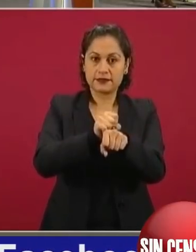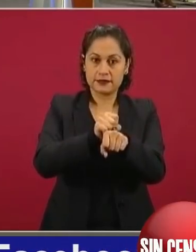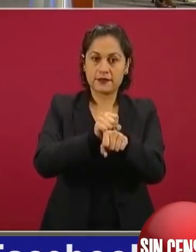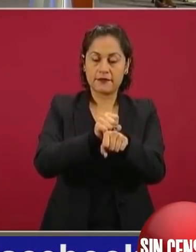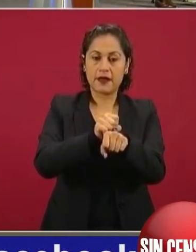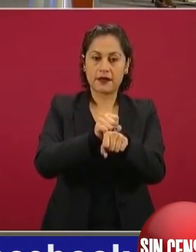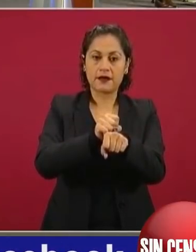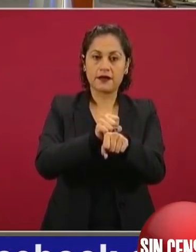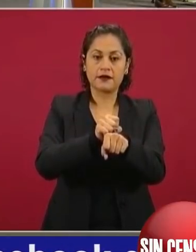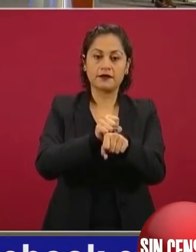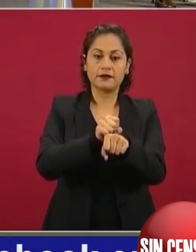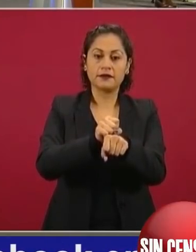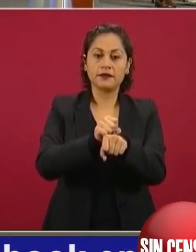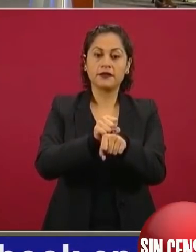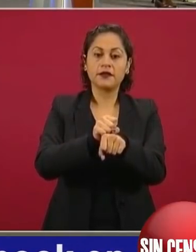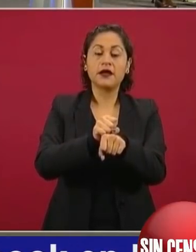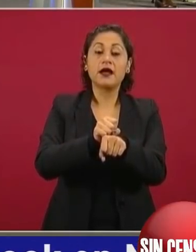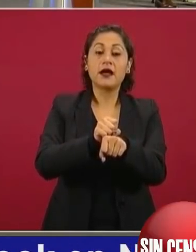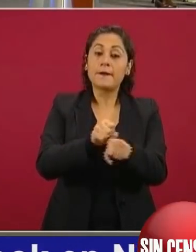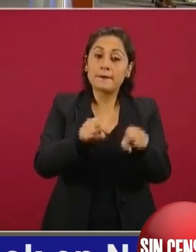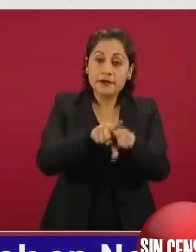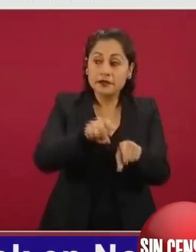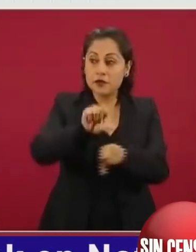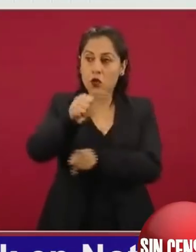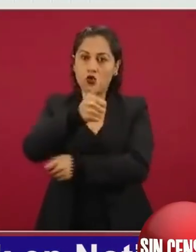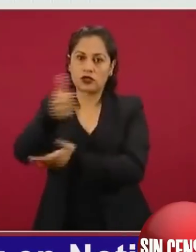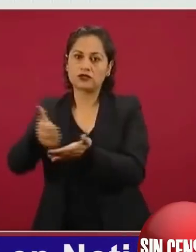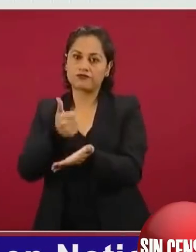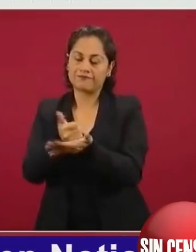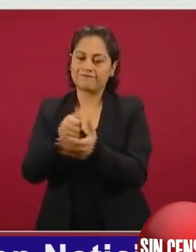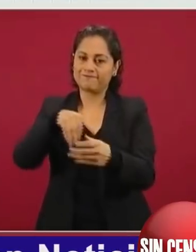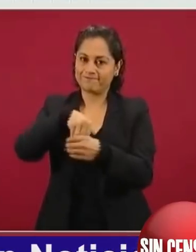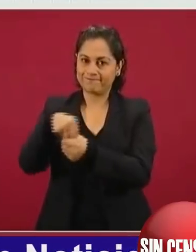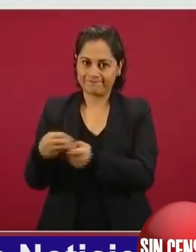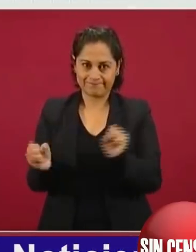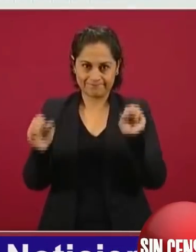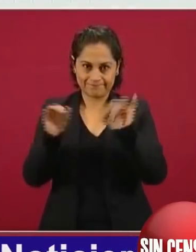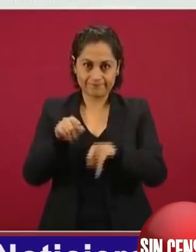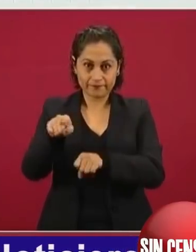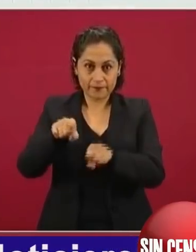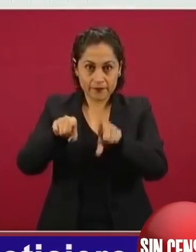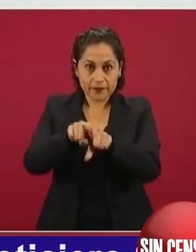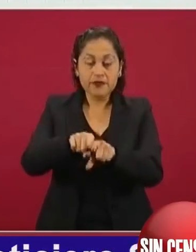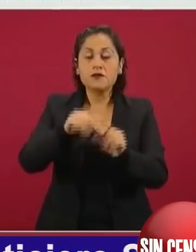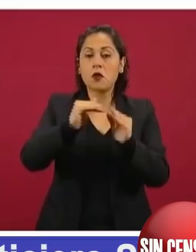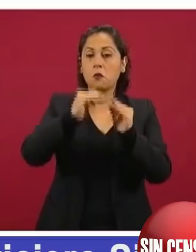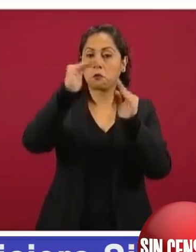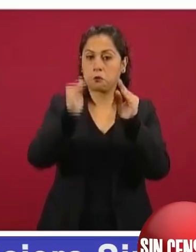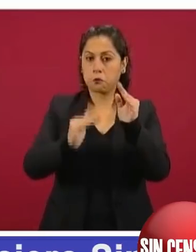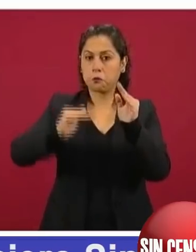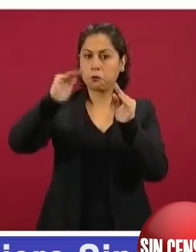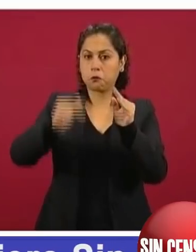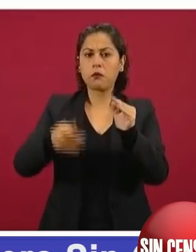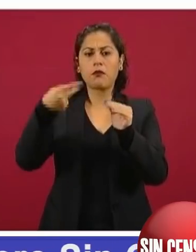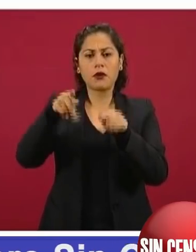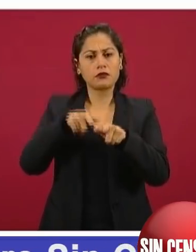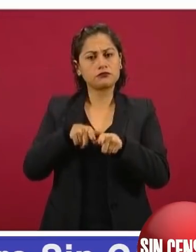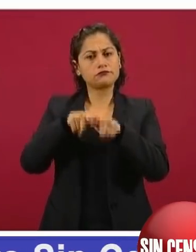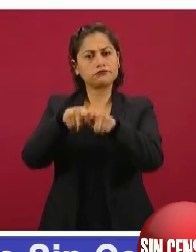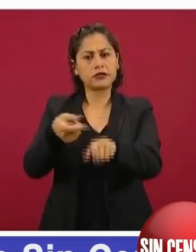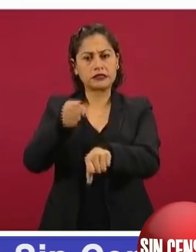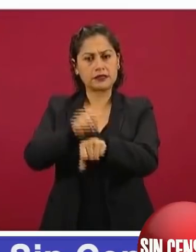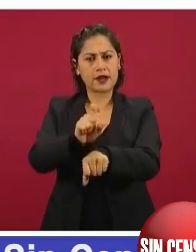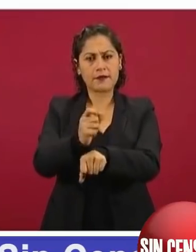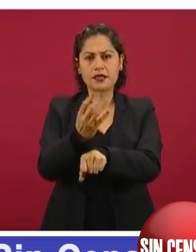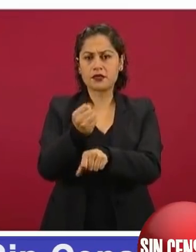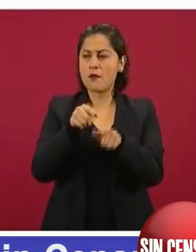mayores densidades poblacionales en las metrópolis. Vean ustedes fluctuaciones, pero en general estable a lo largo del tiempo desde la semana